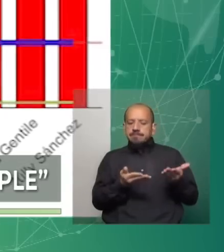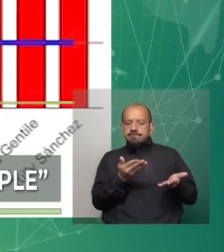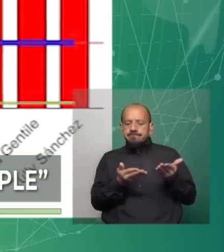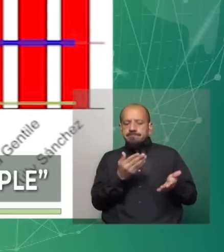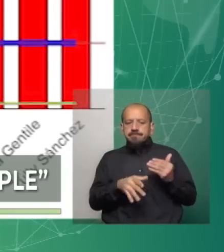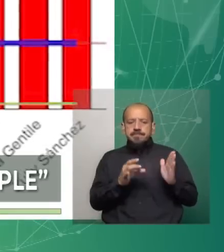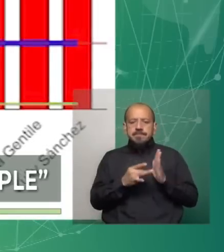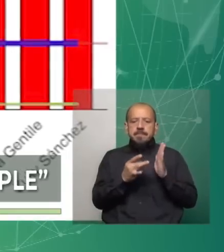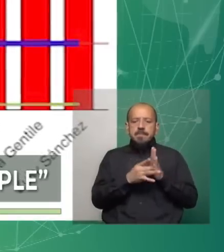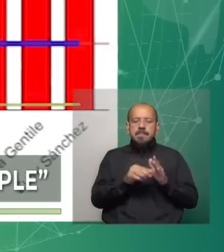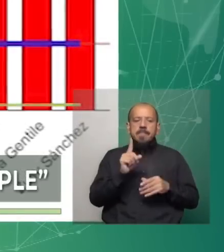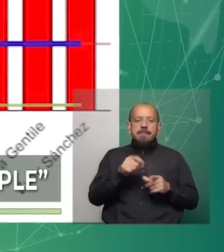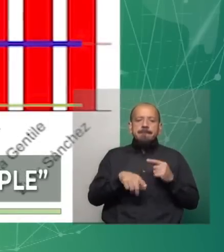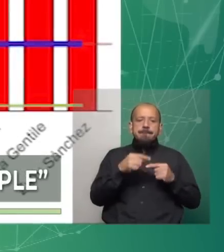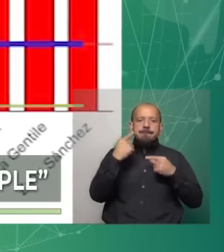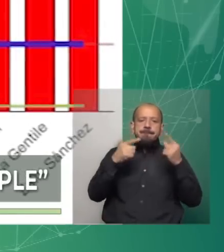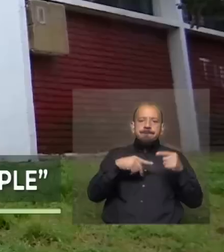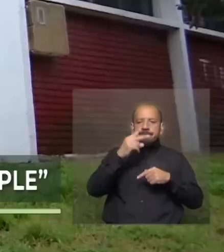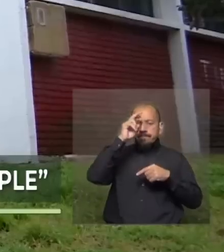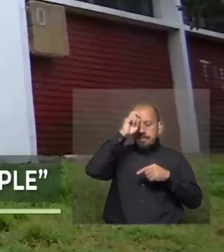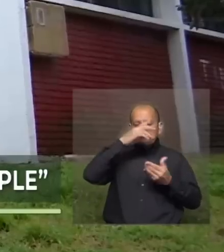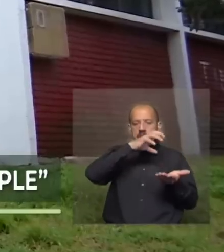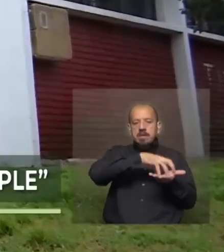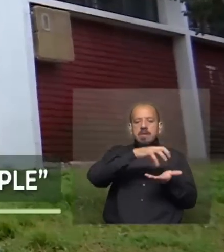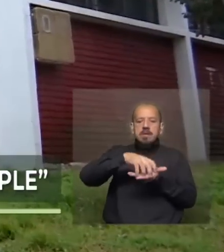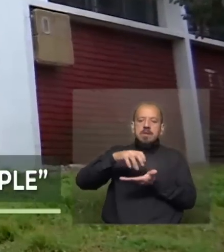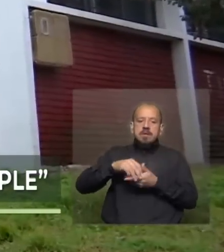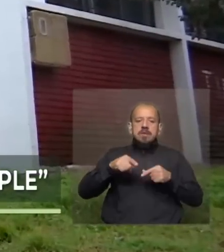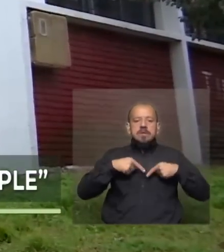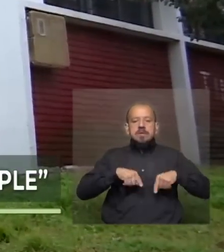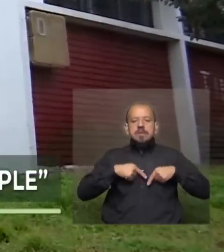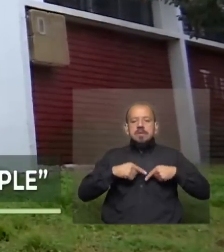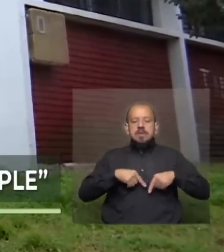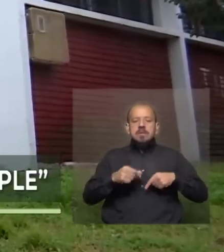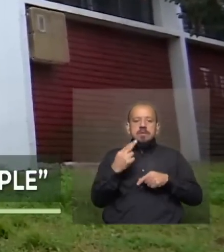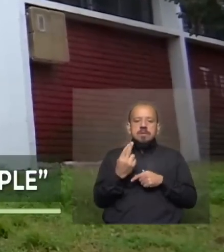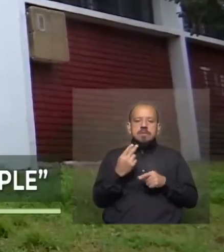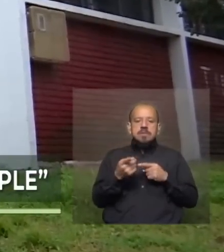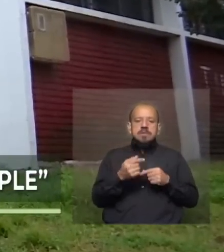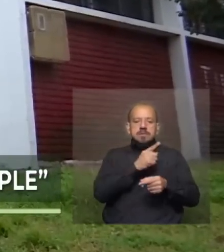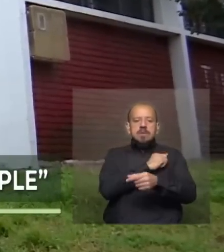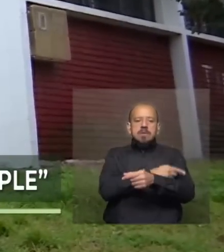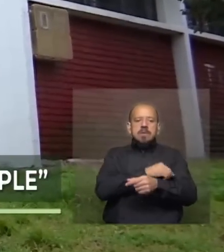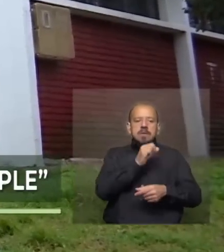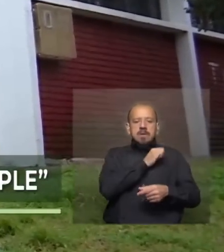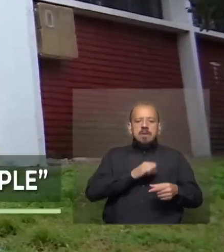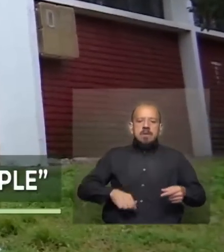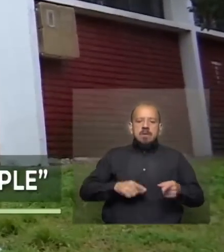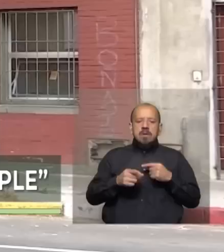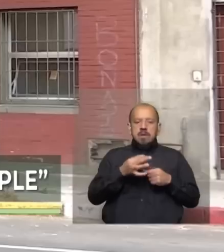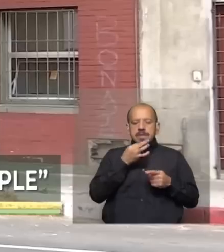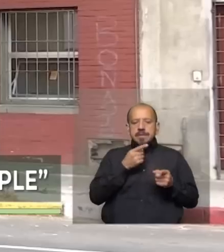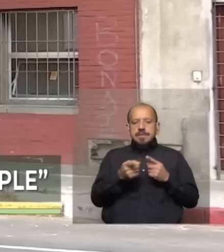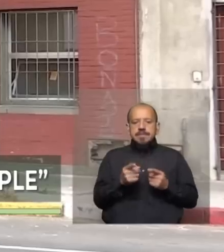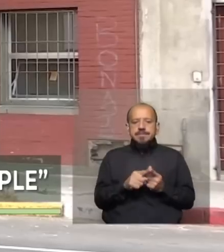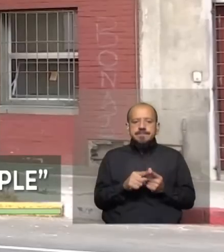midiendo la calidad de agua en las distintas policlínicas de la intendencia y que arrojó niveles que superan el permiso excepcional del poder ejecutivo la doctora en química